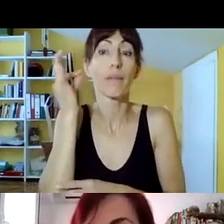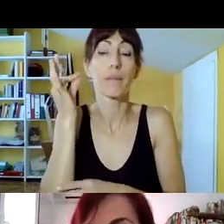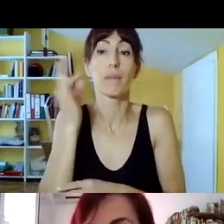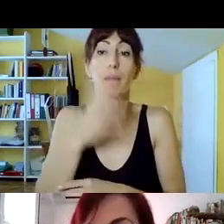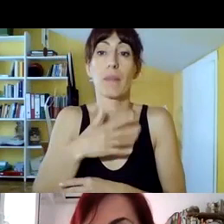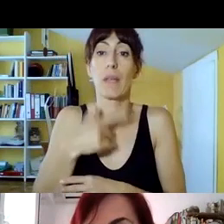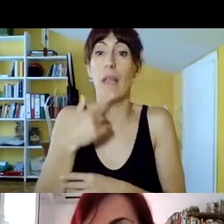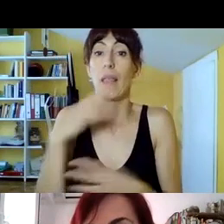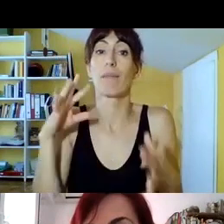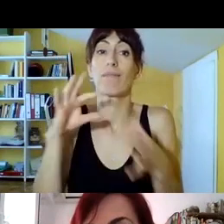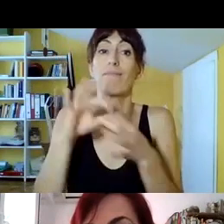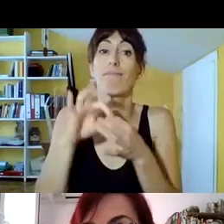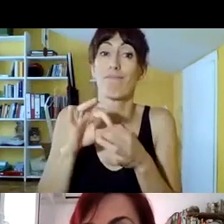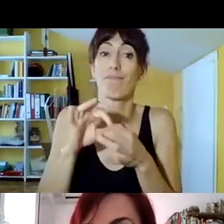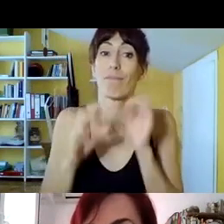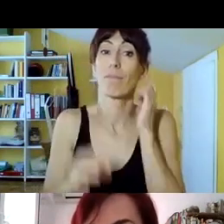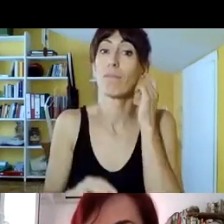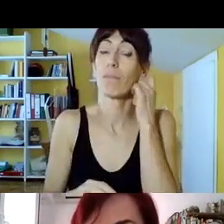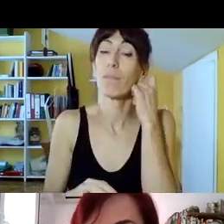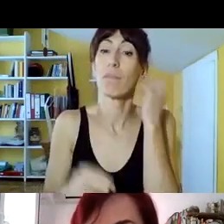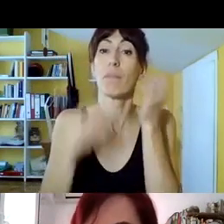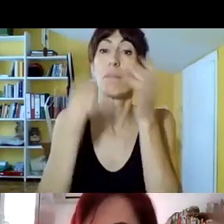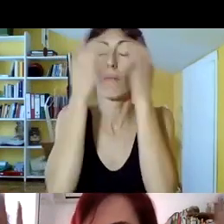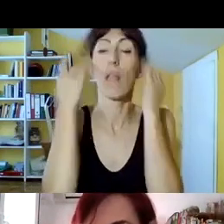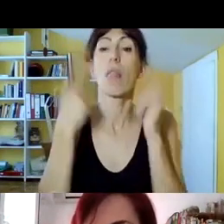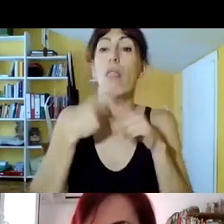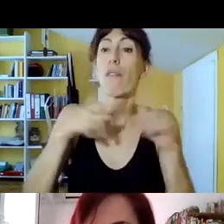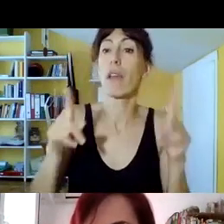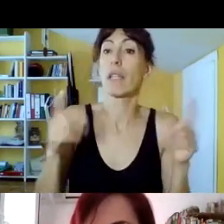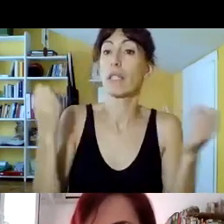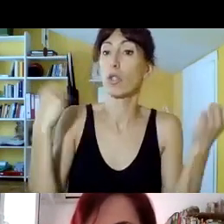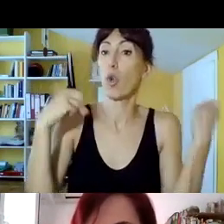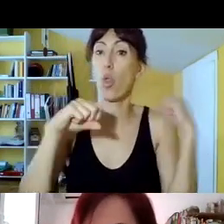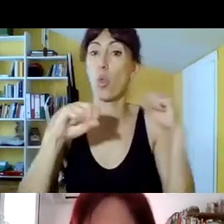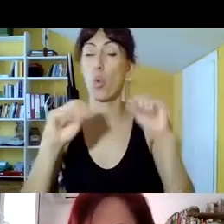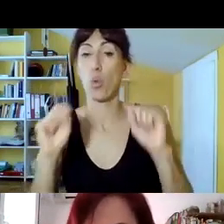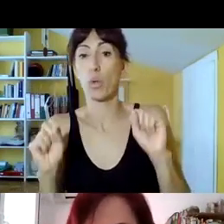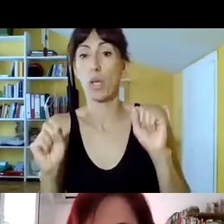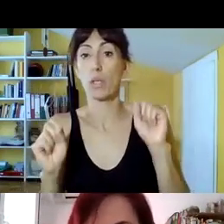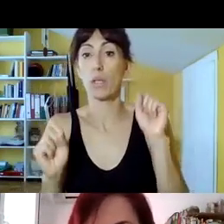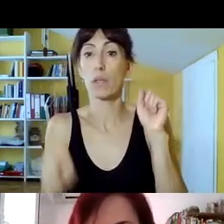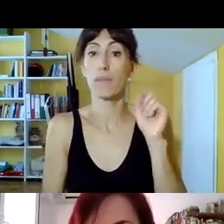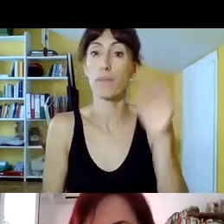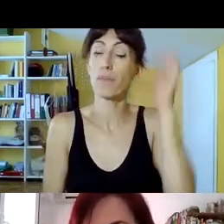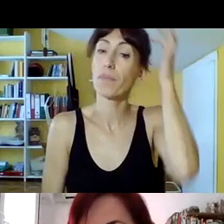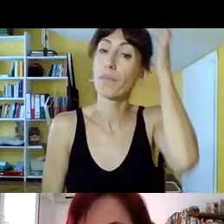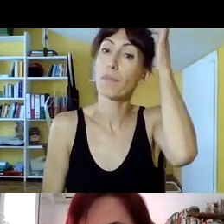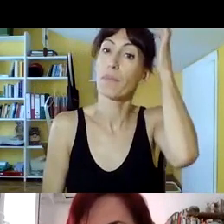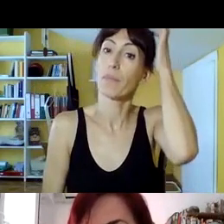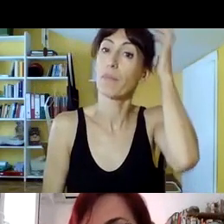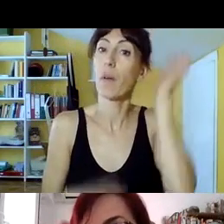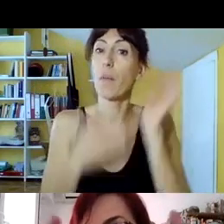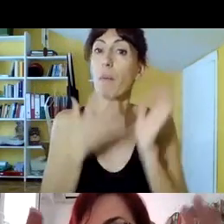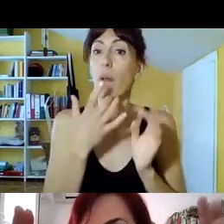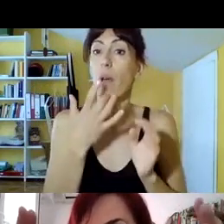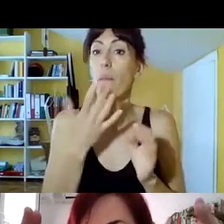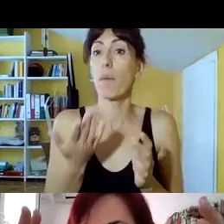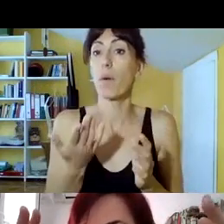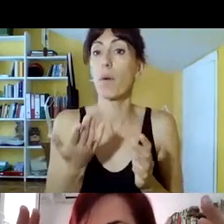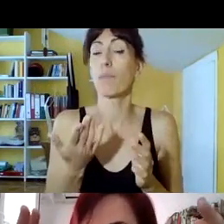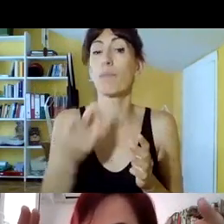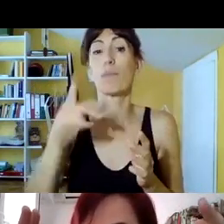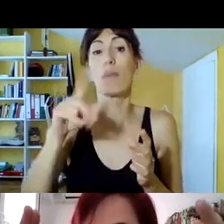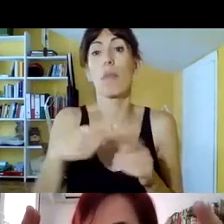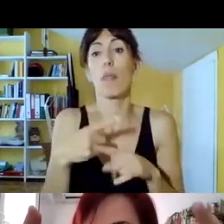que ver con diferentes conductas de dentro a fuera, ¿no? Diferentes, por ejemplo, conductas o diferente biografía, pero también